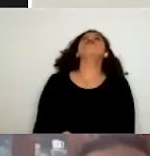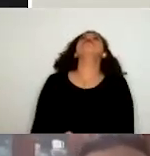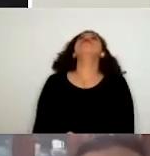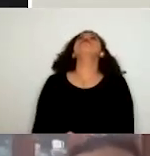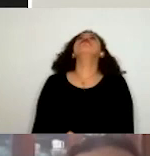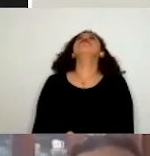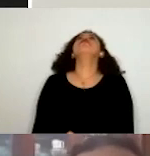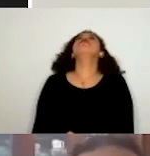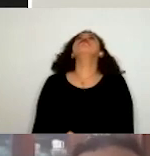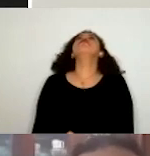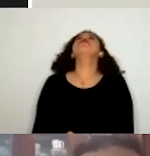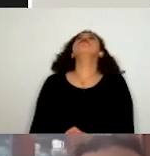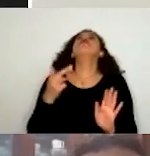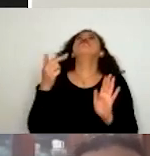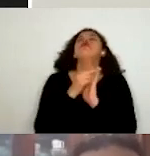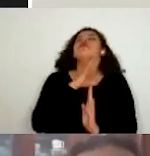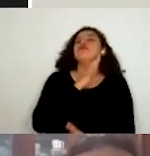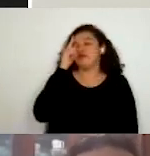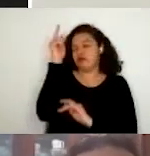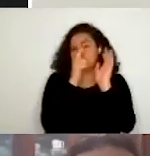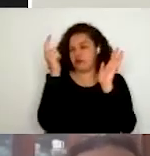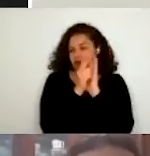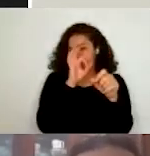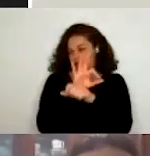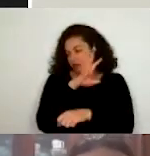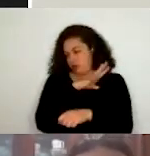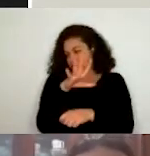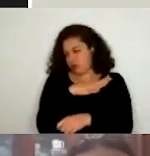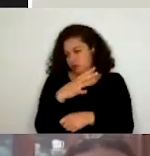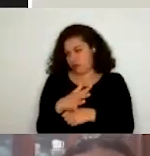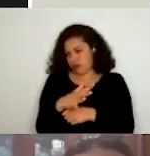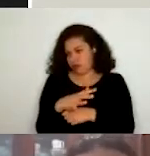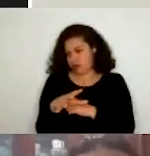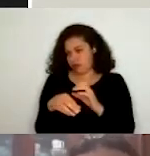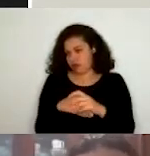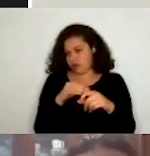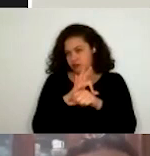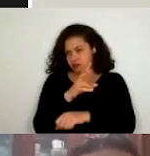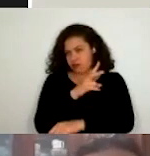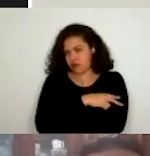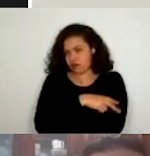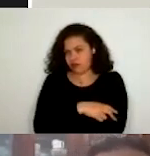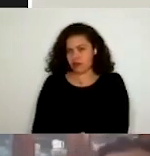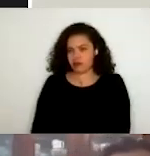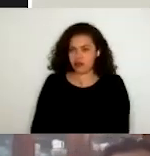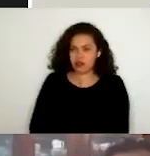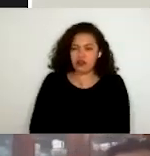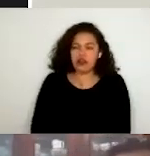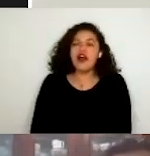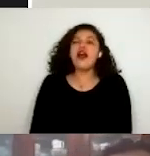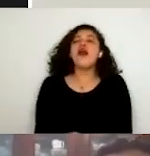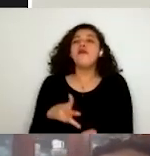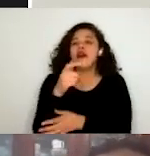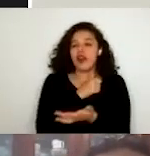Reglamento de la Ley General de Protección Civil y el reglamento de la Ley de Gestión Integral de Riesgos y Protección Civil de la Ciudad de